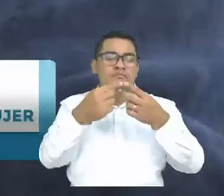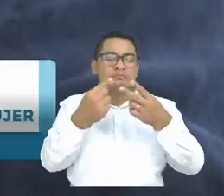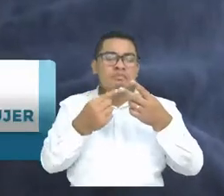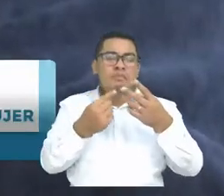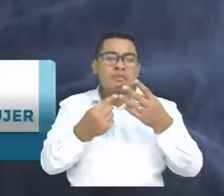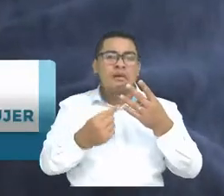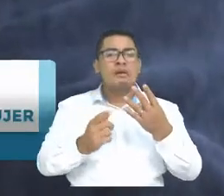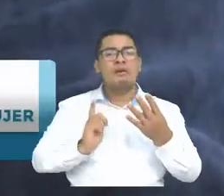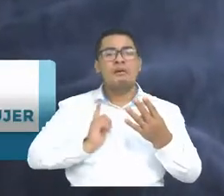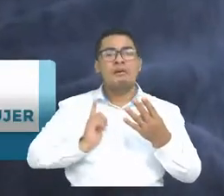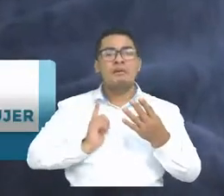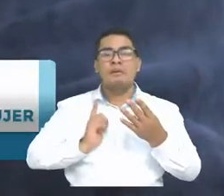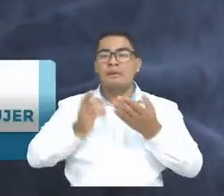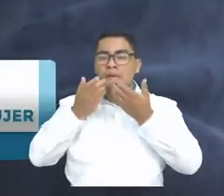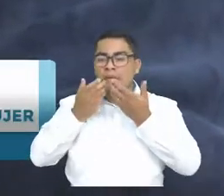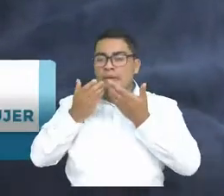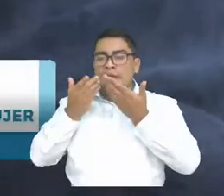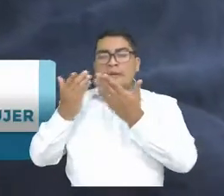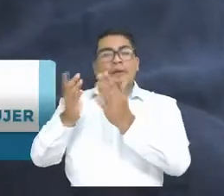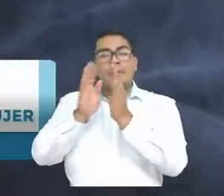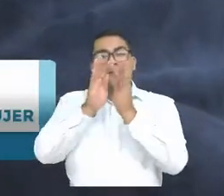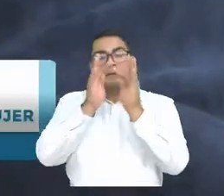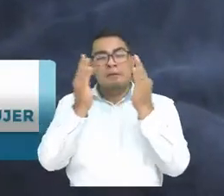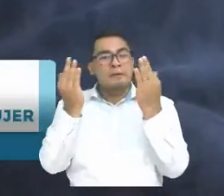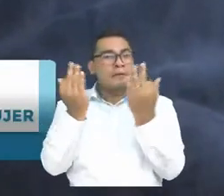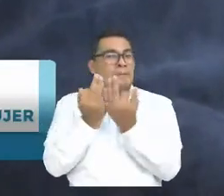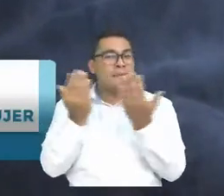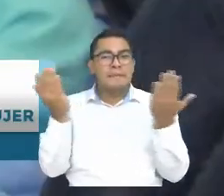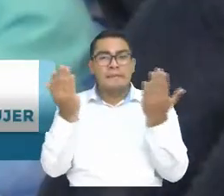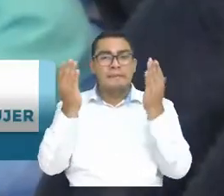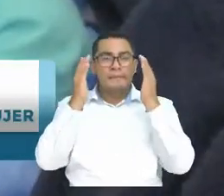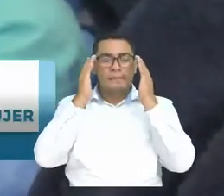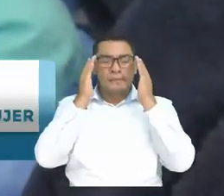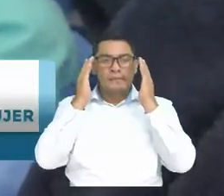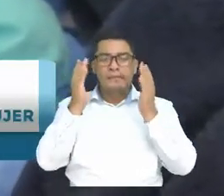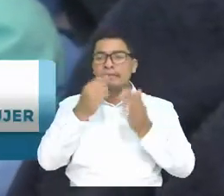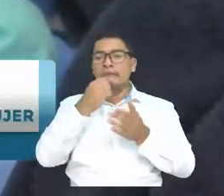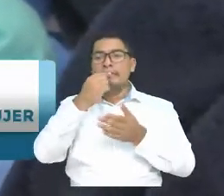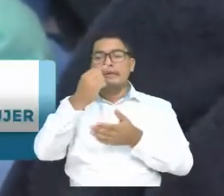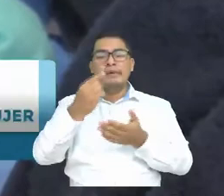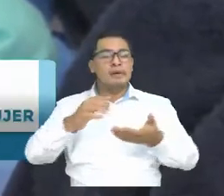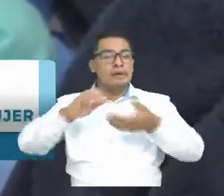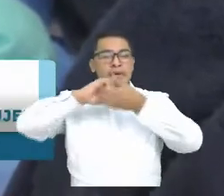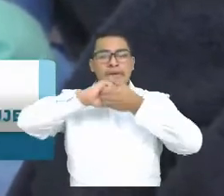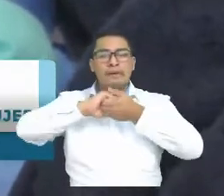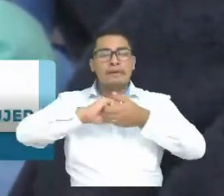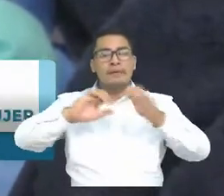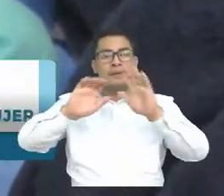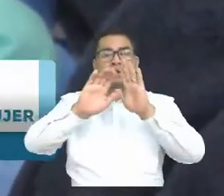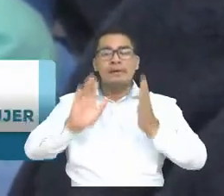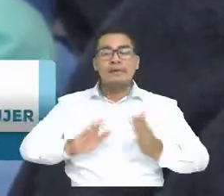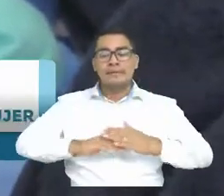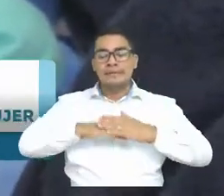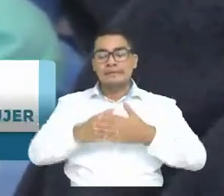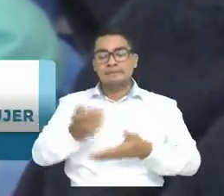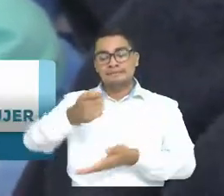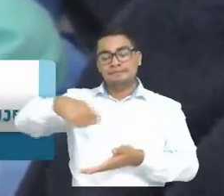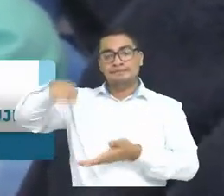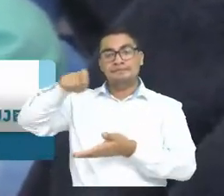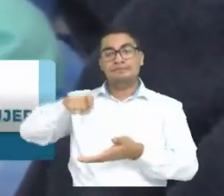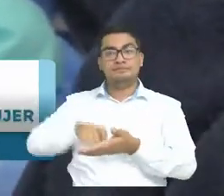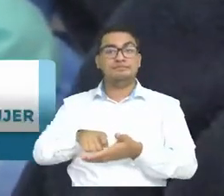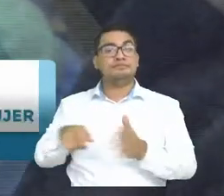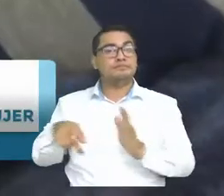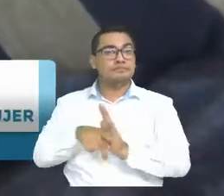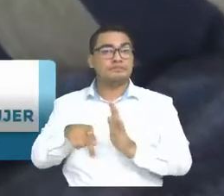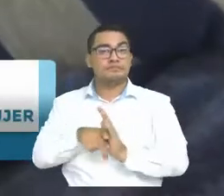Usted me decía que se le informa al familiar, se le hace firmar a la compañera que estaba embarazada, de los peligros